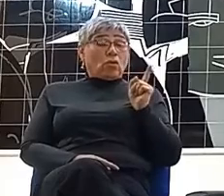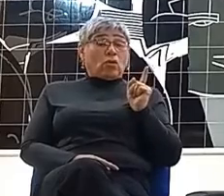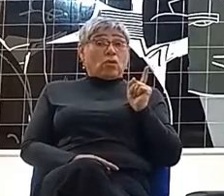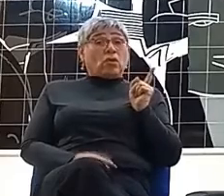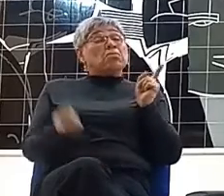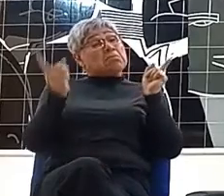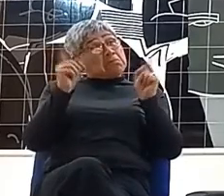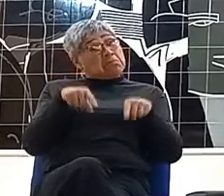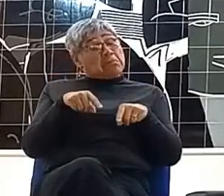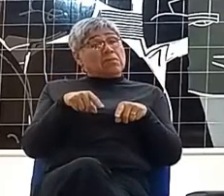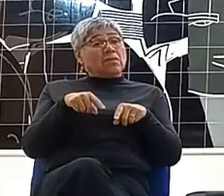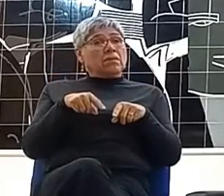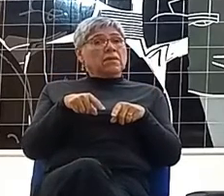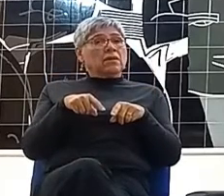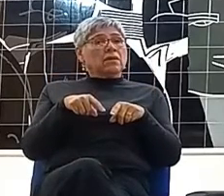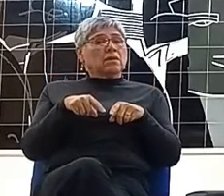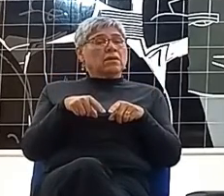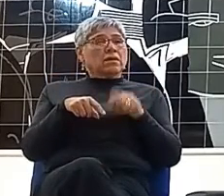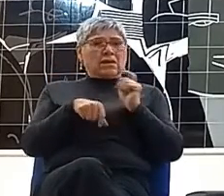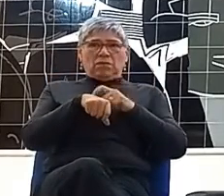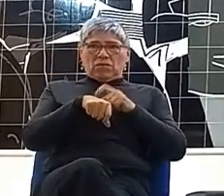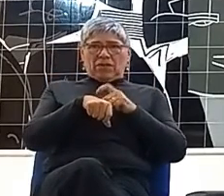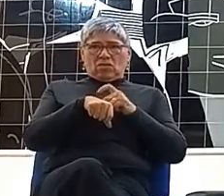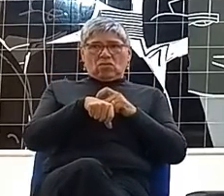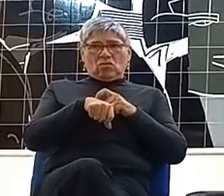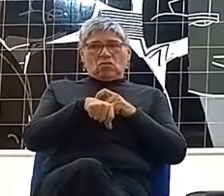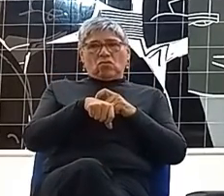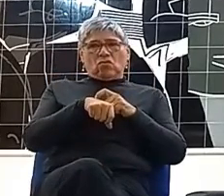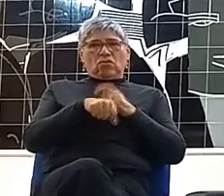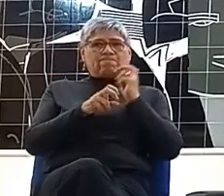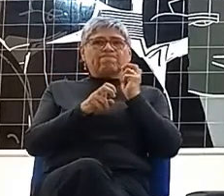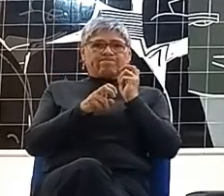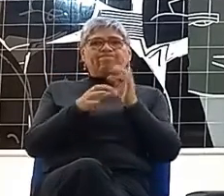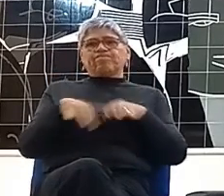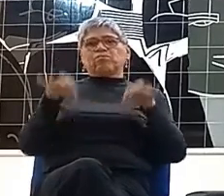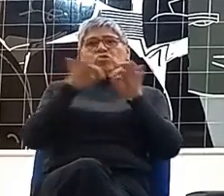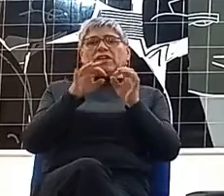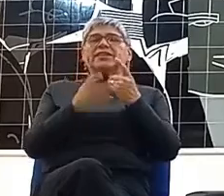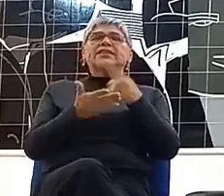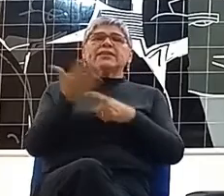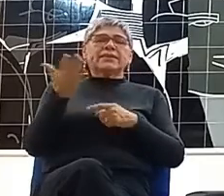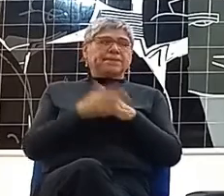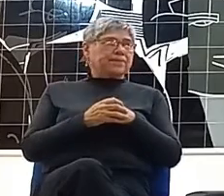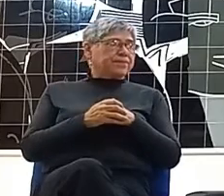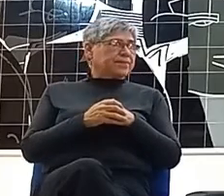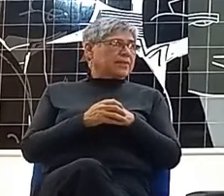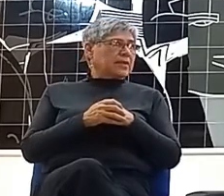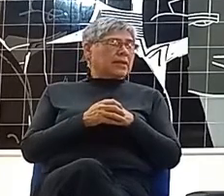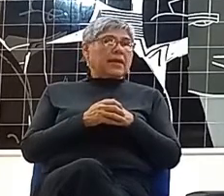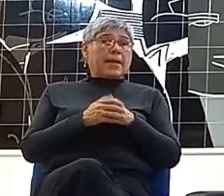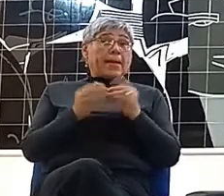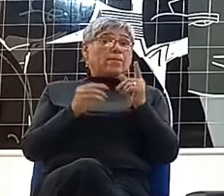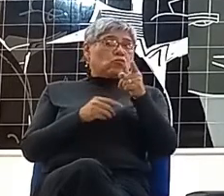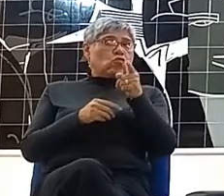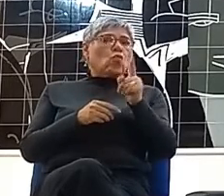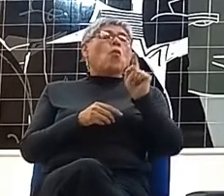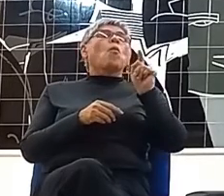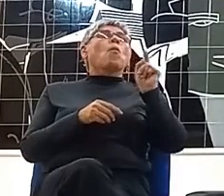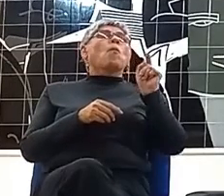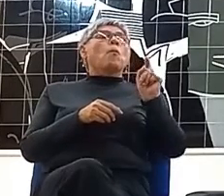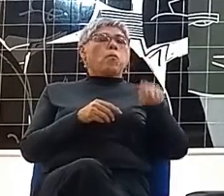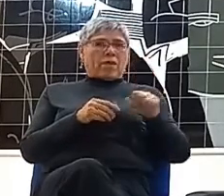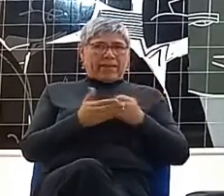también el hecho de este segundo momento va a ser muy importante, en el sentido en que vas a plantear